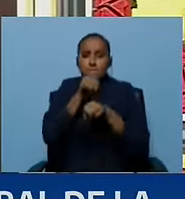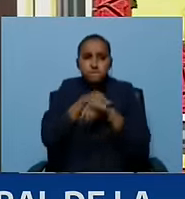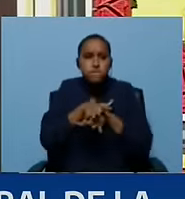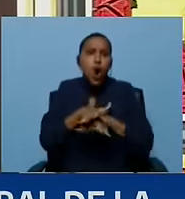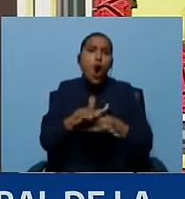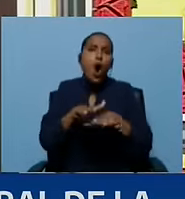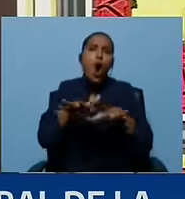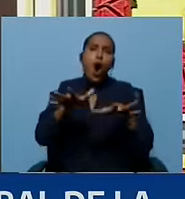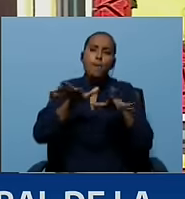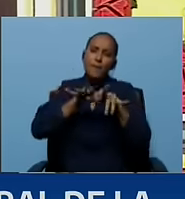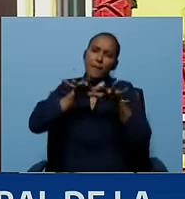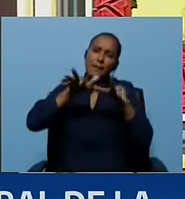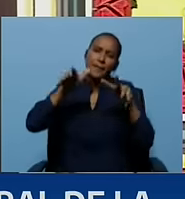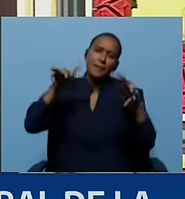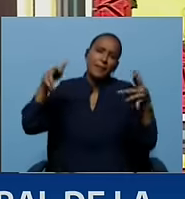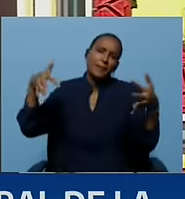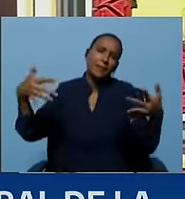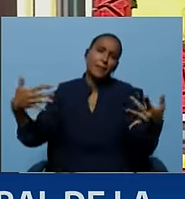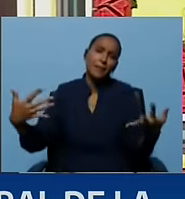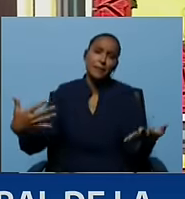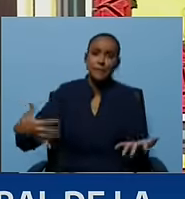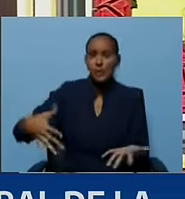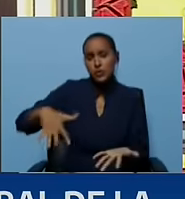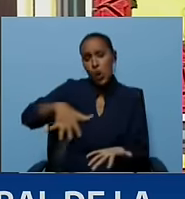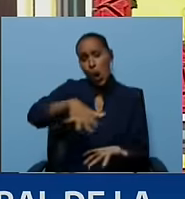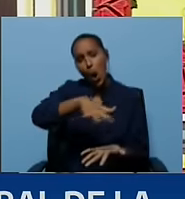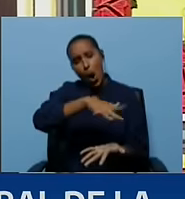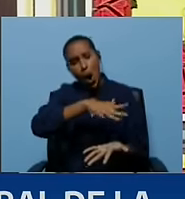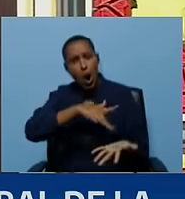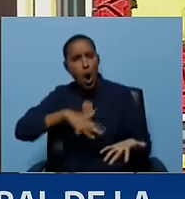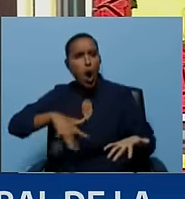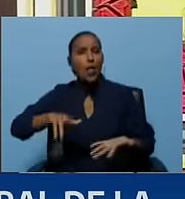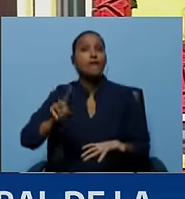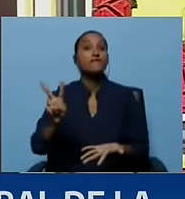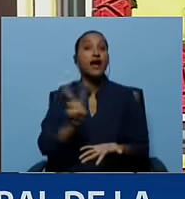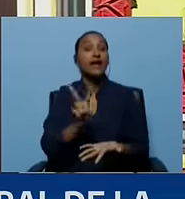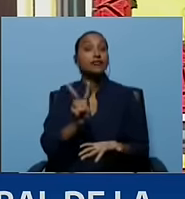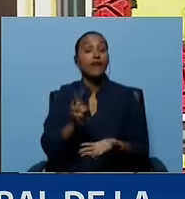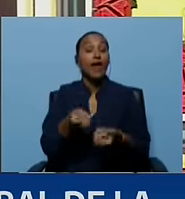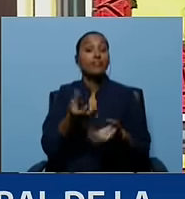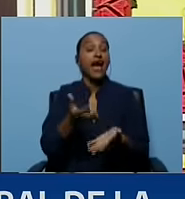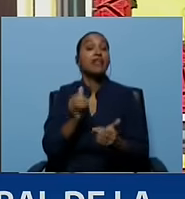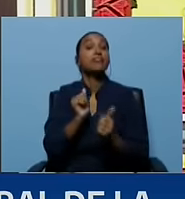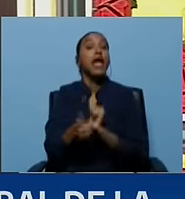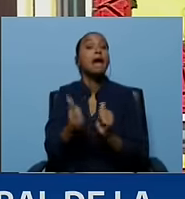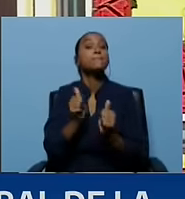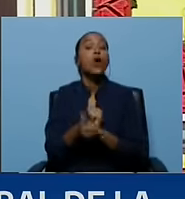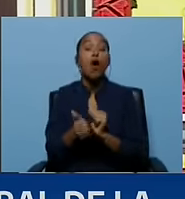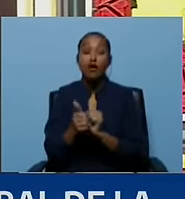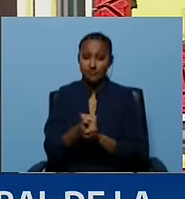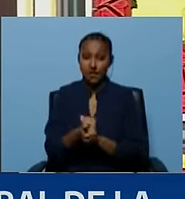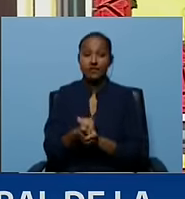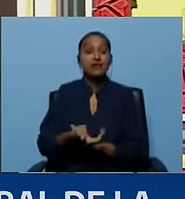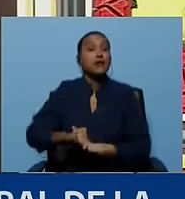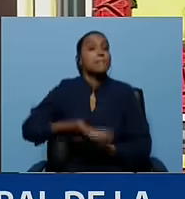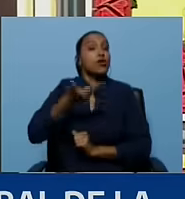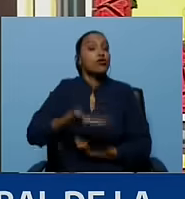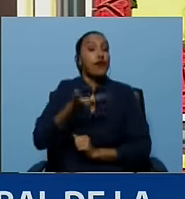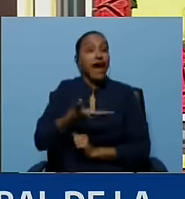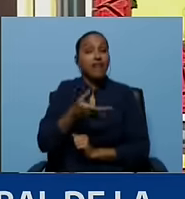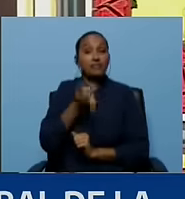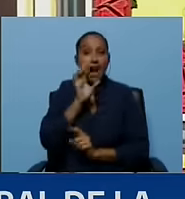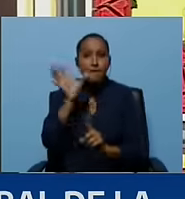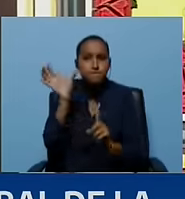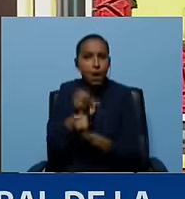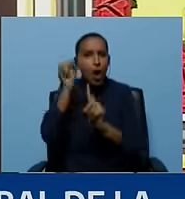deporte es lo más importante. La captación de los deportistas y